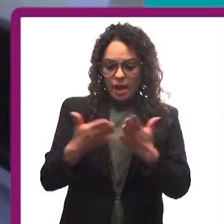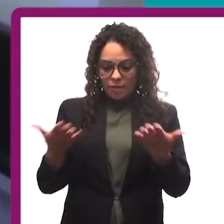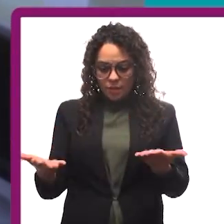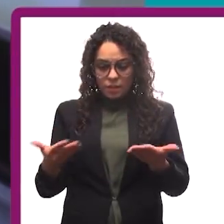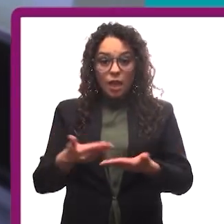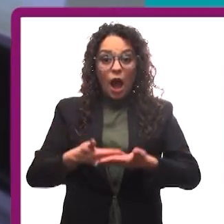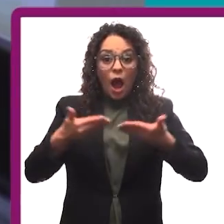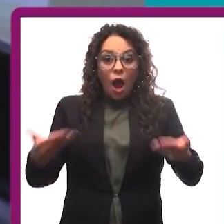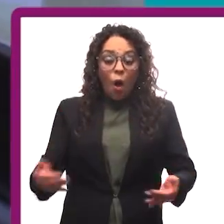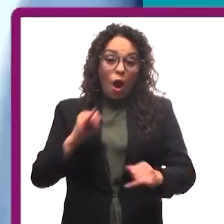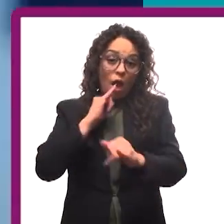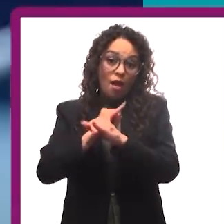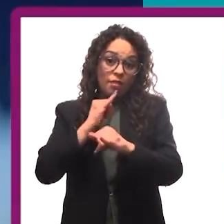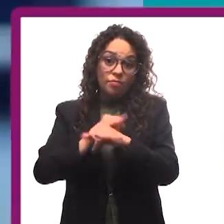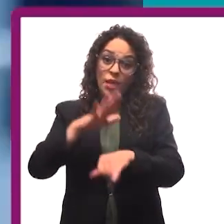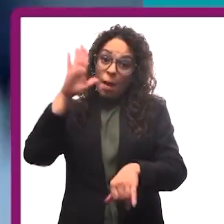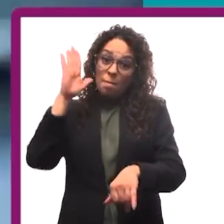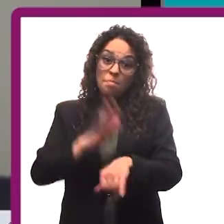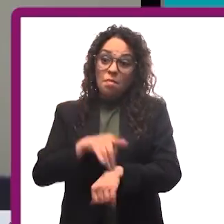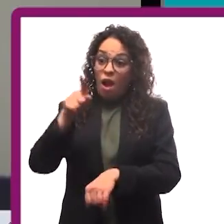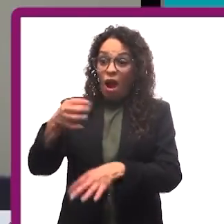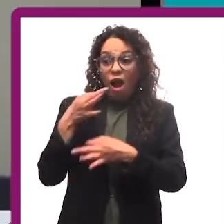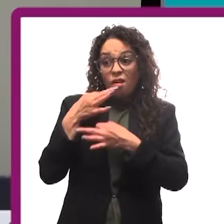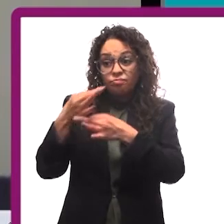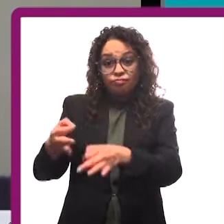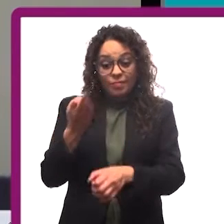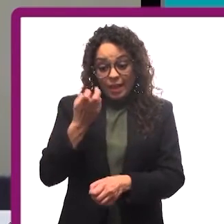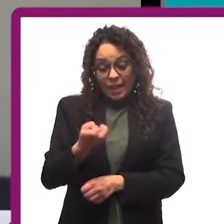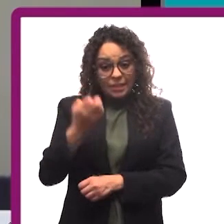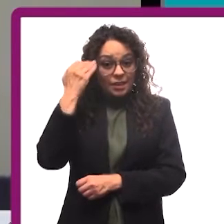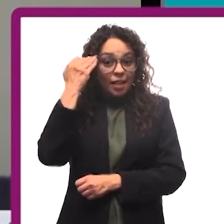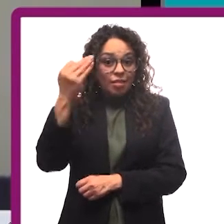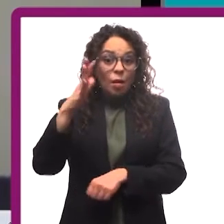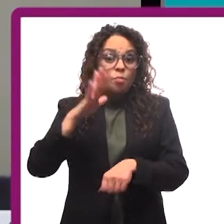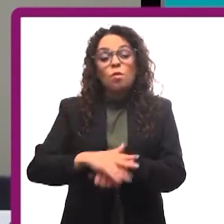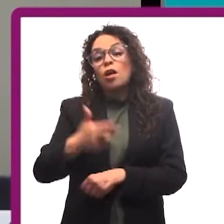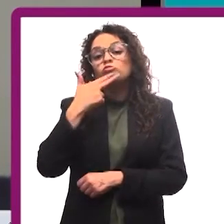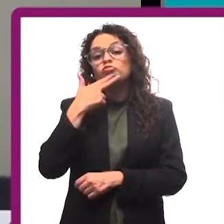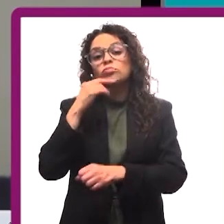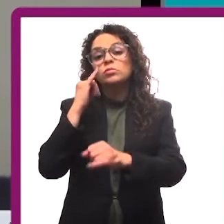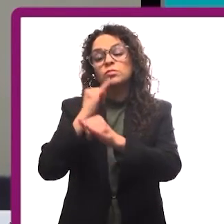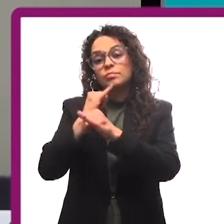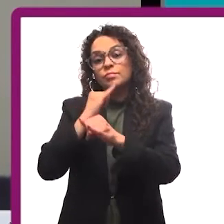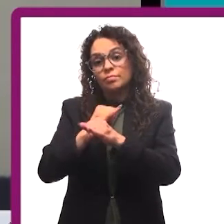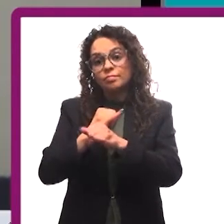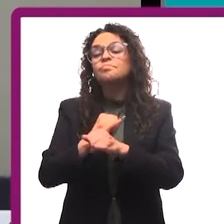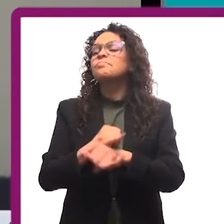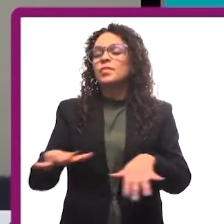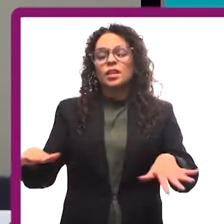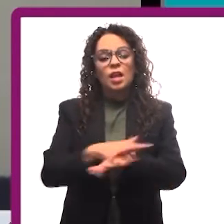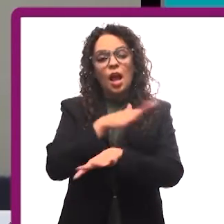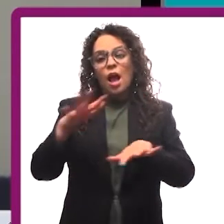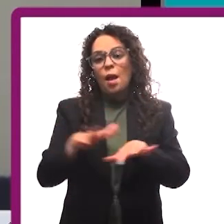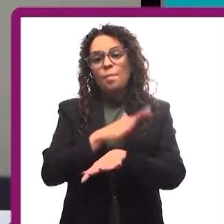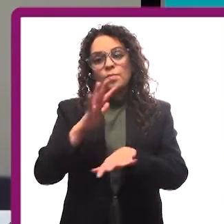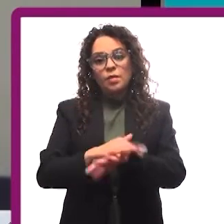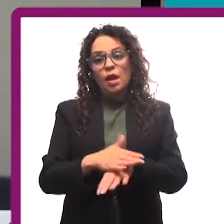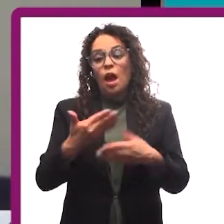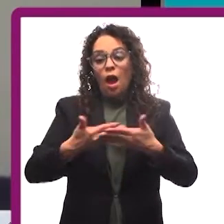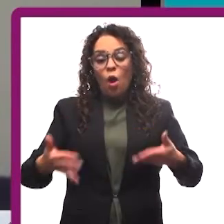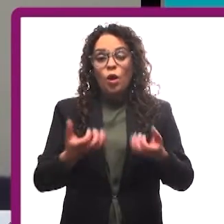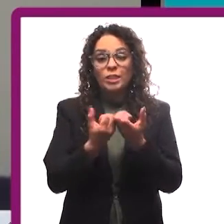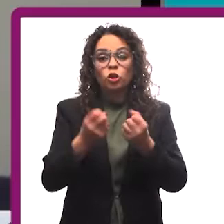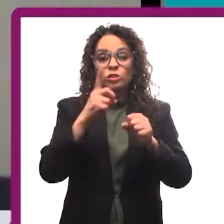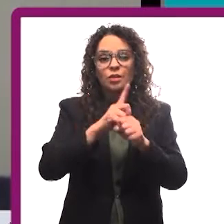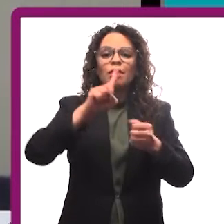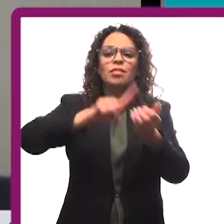el internet, que es lo que domina en nuestro tiempo, pues ha habido grandes cambios en las sociedades, volviéndonos sociedades modernas.